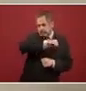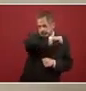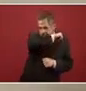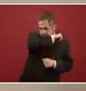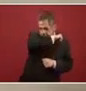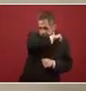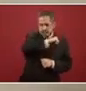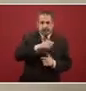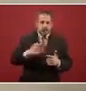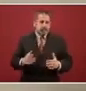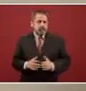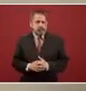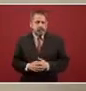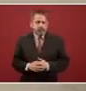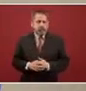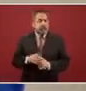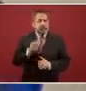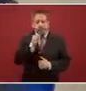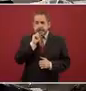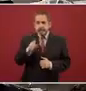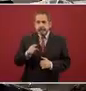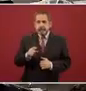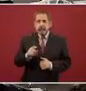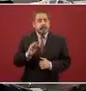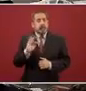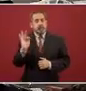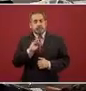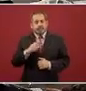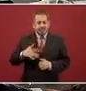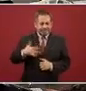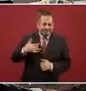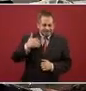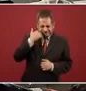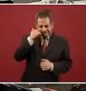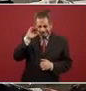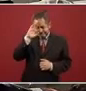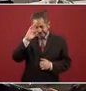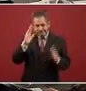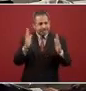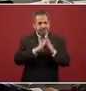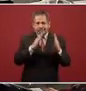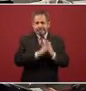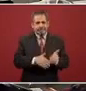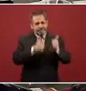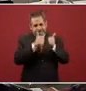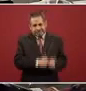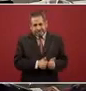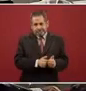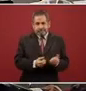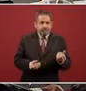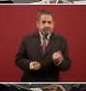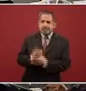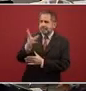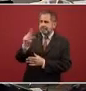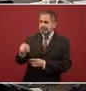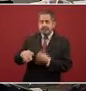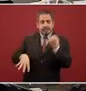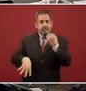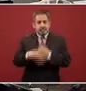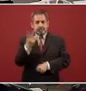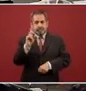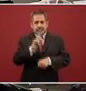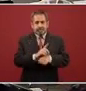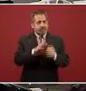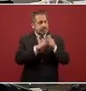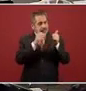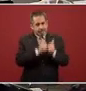antebrazo. Y finalmente, quien tuviera síntomas, que se quede en casa, que no salga durante 14 días, a menos